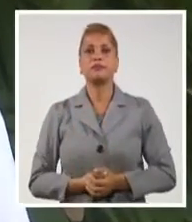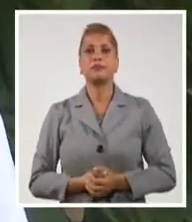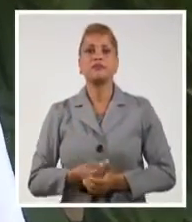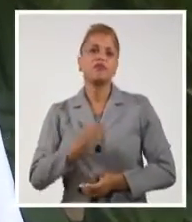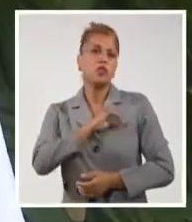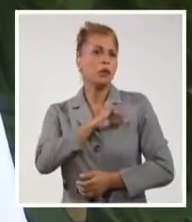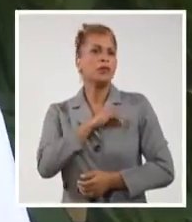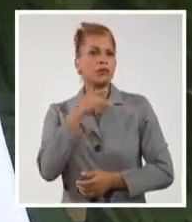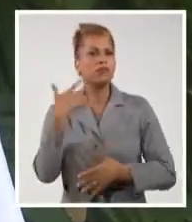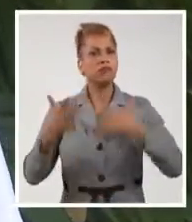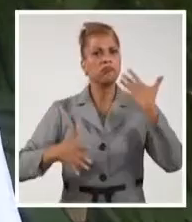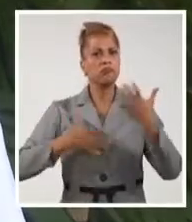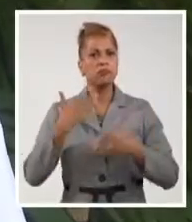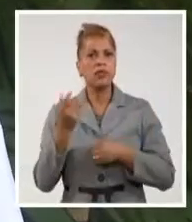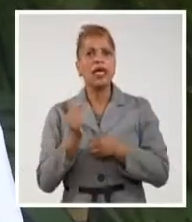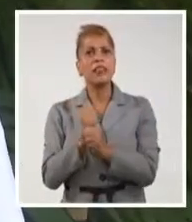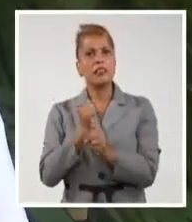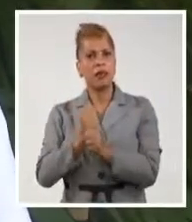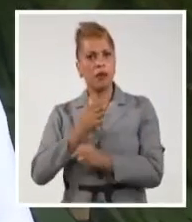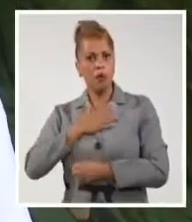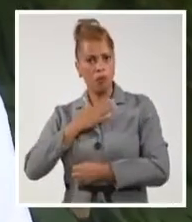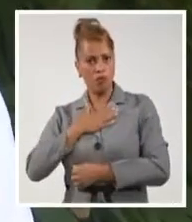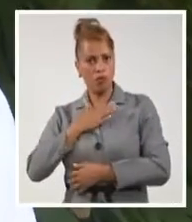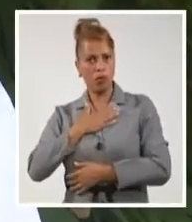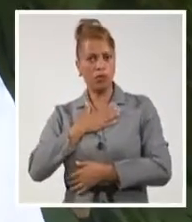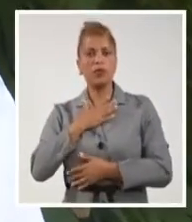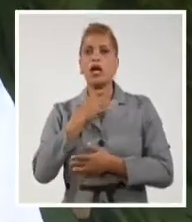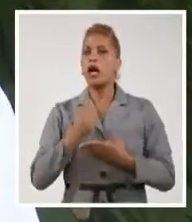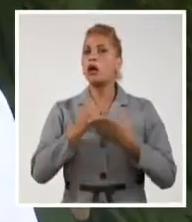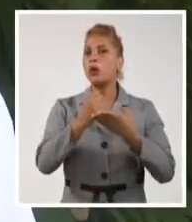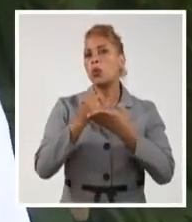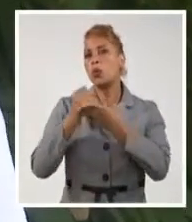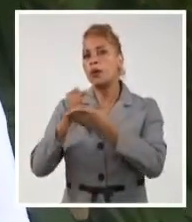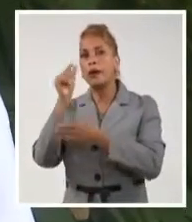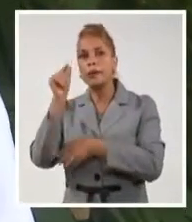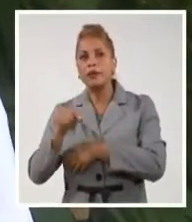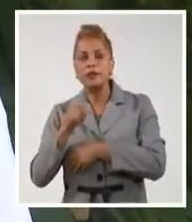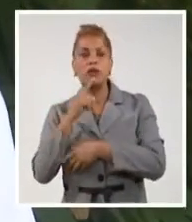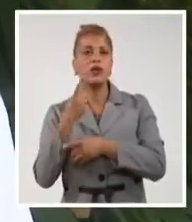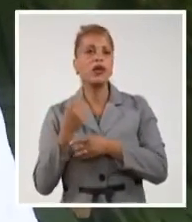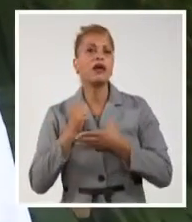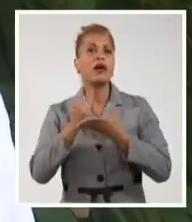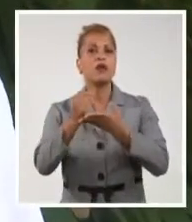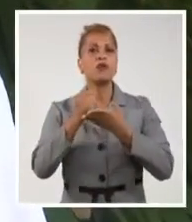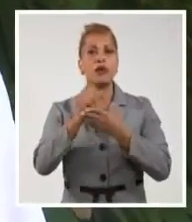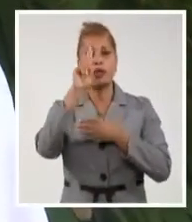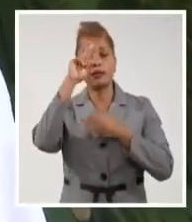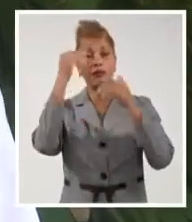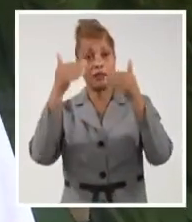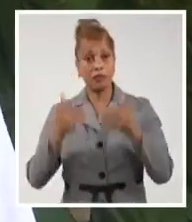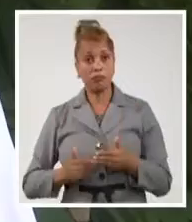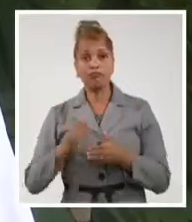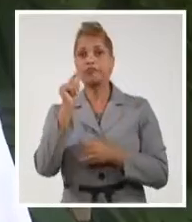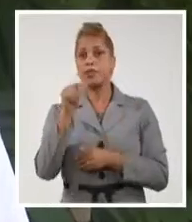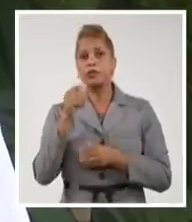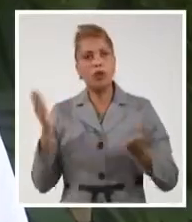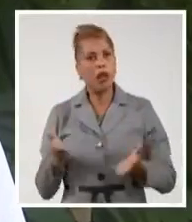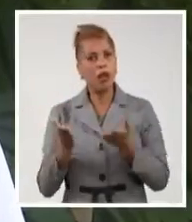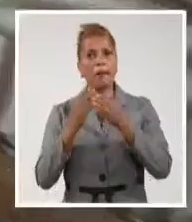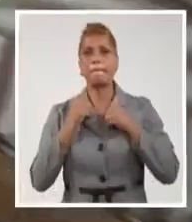al desempeñarme en esta profesión, al ayudar a las personas, a contribuir a que la salud de las personas se